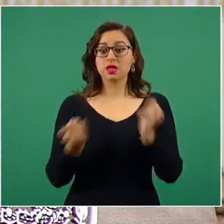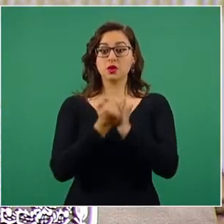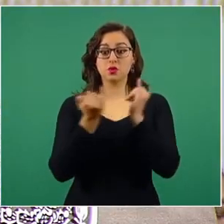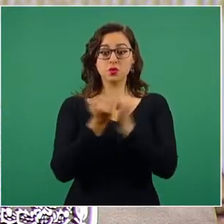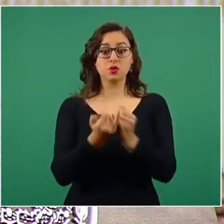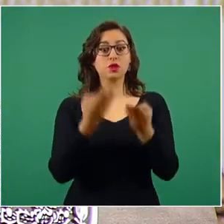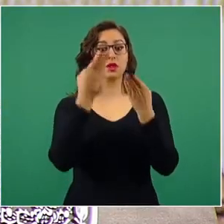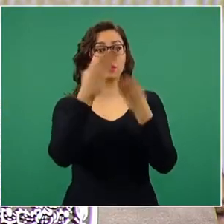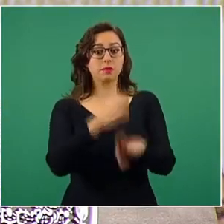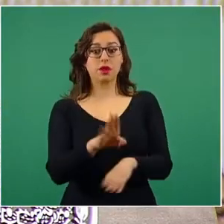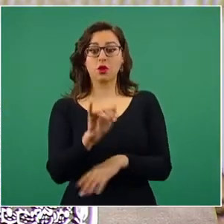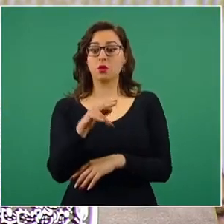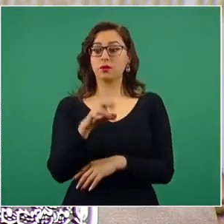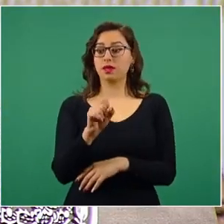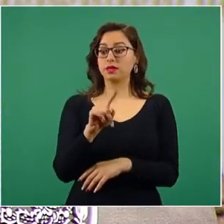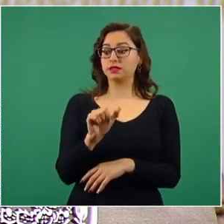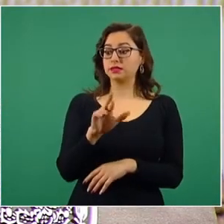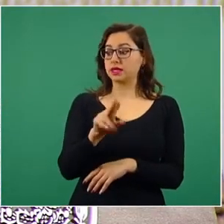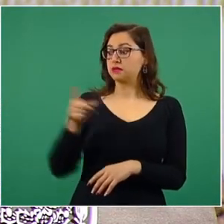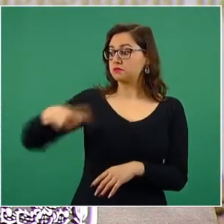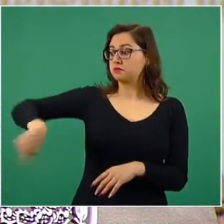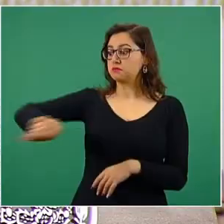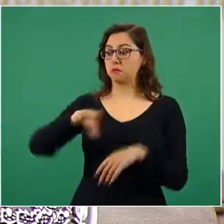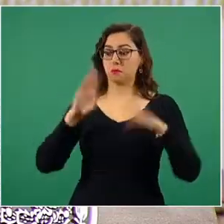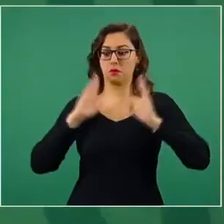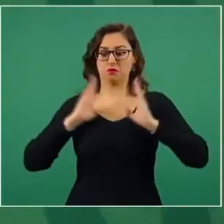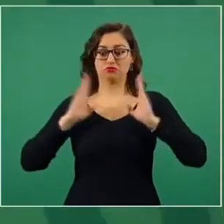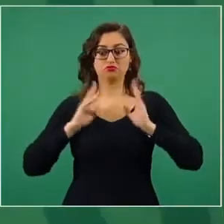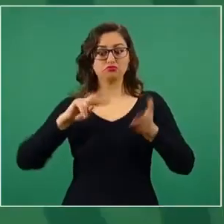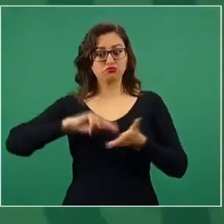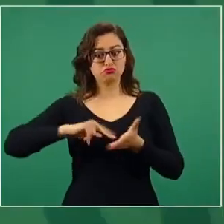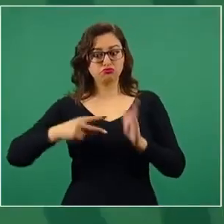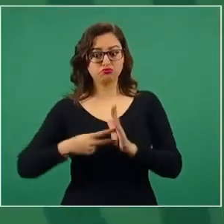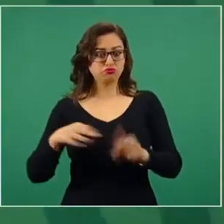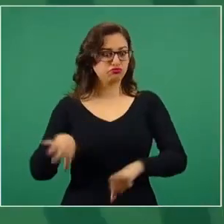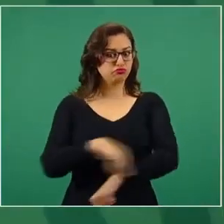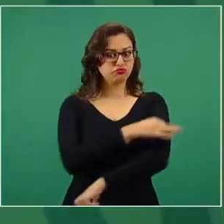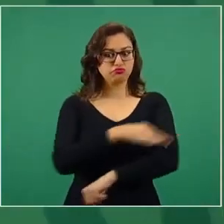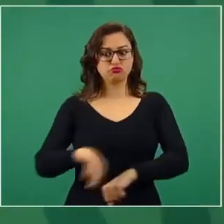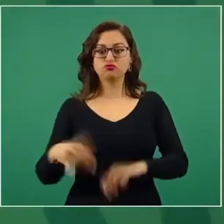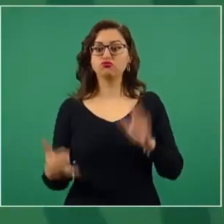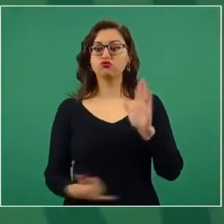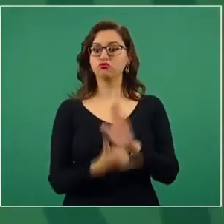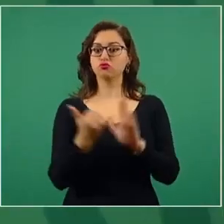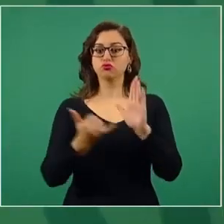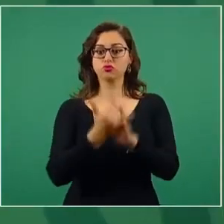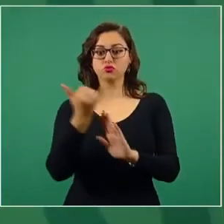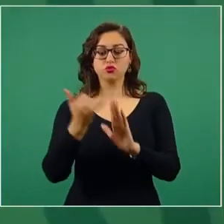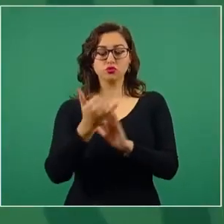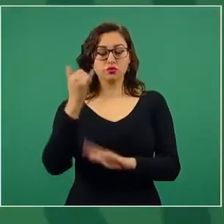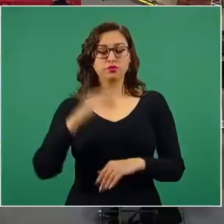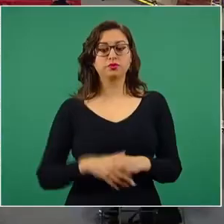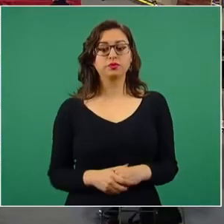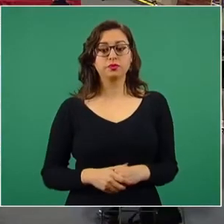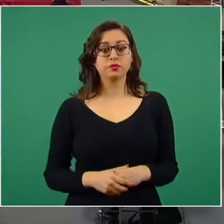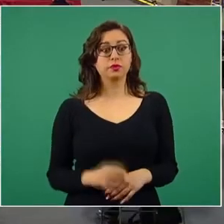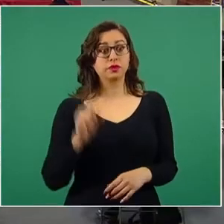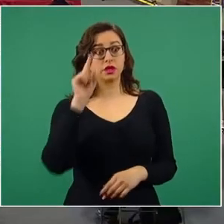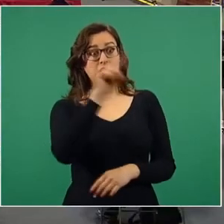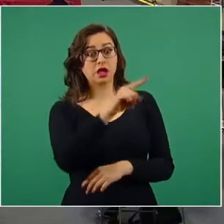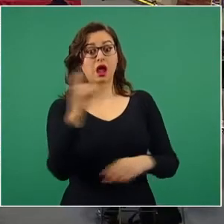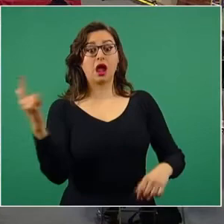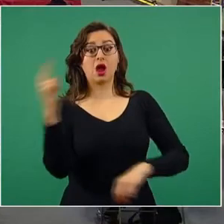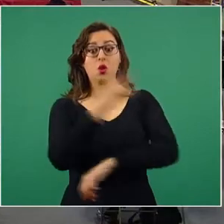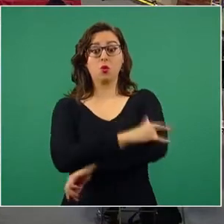Bienestar con los ingenieros militares. El aeropuerto Felipe Ángeles, que se está